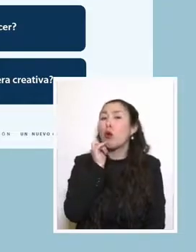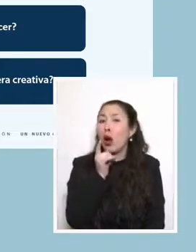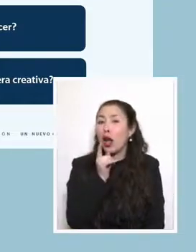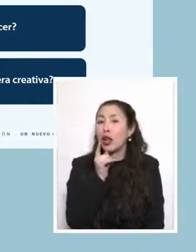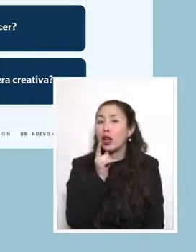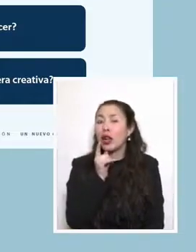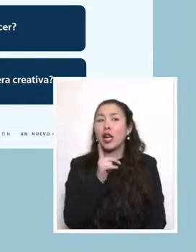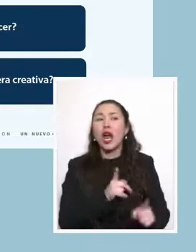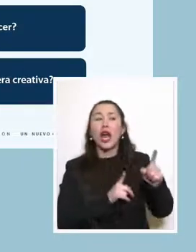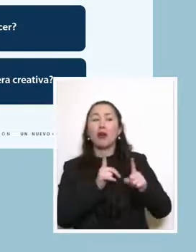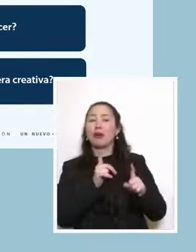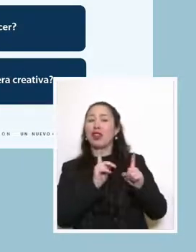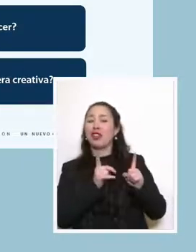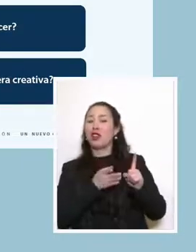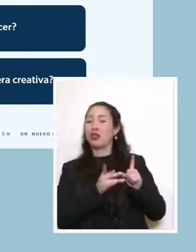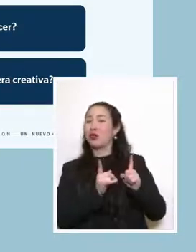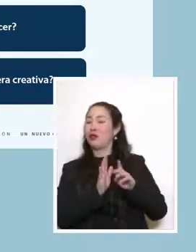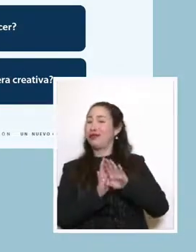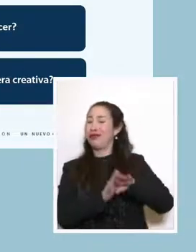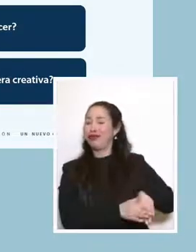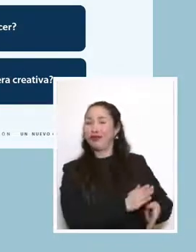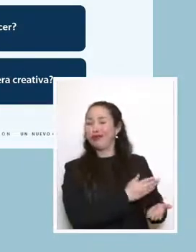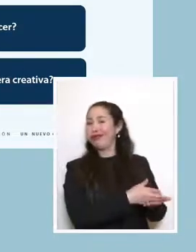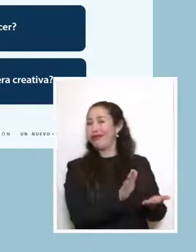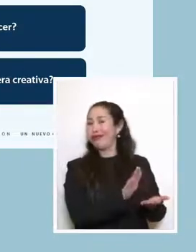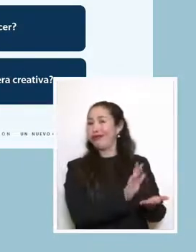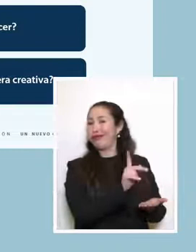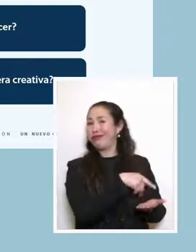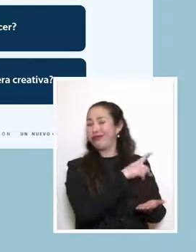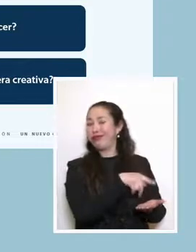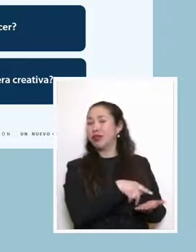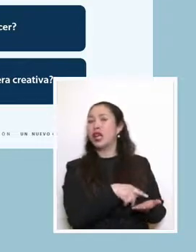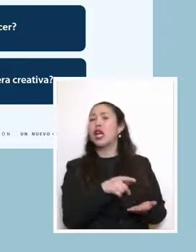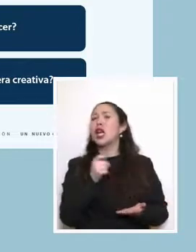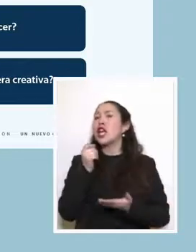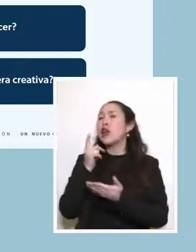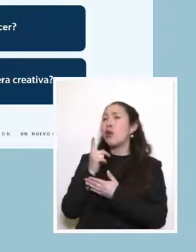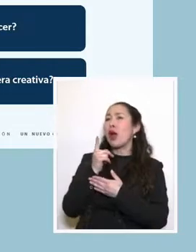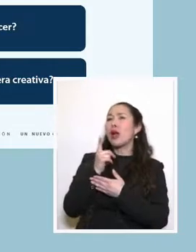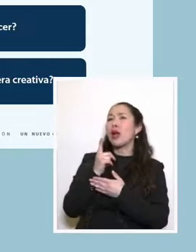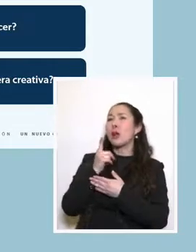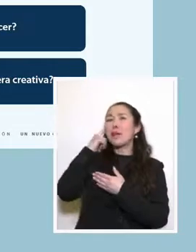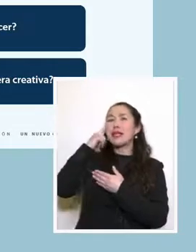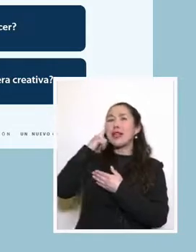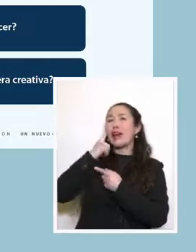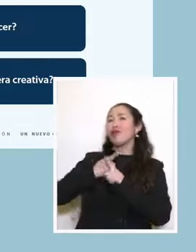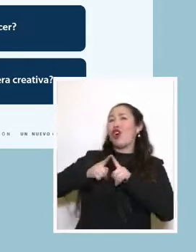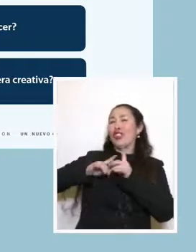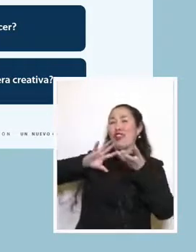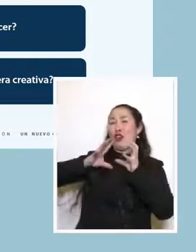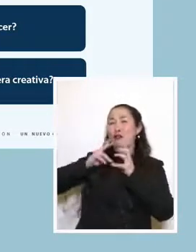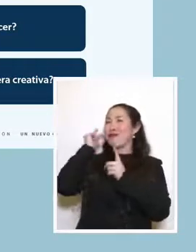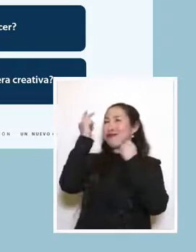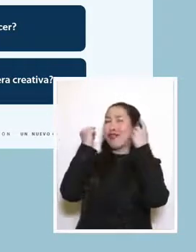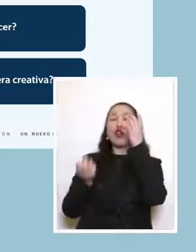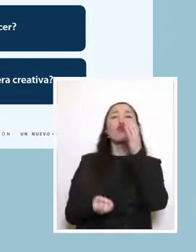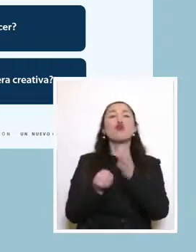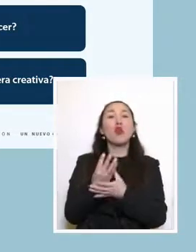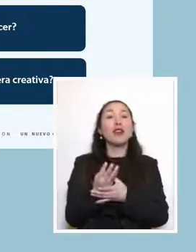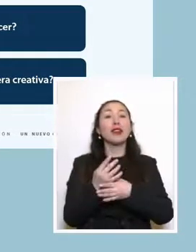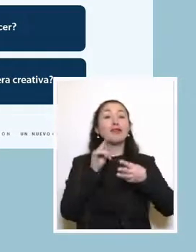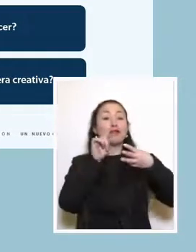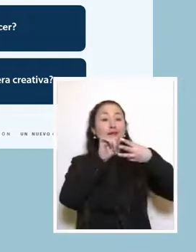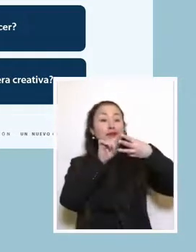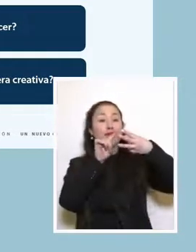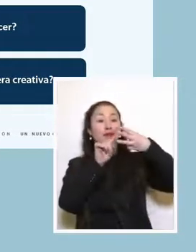deberíamos dejar de hacer? ¿Y qué debe reinventarse de manera creativa? Estas son las